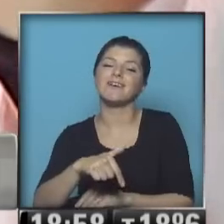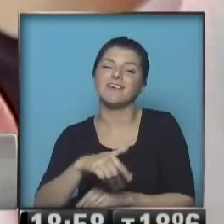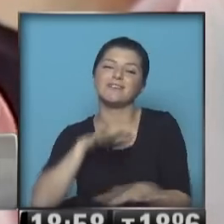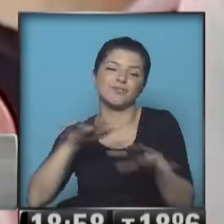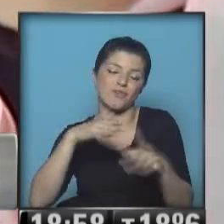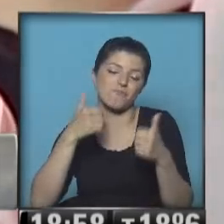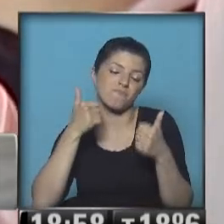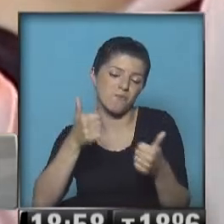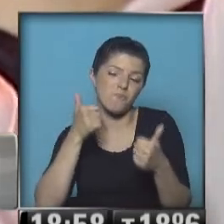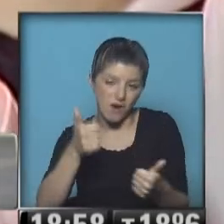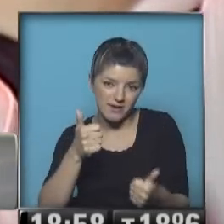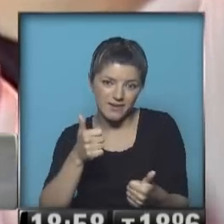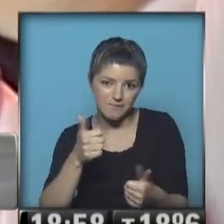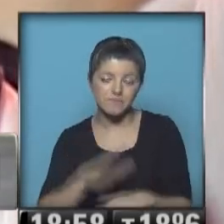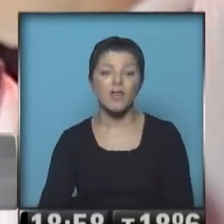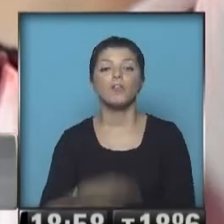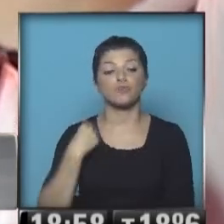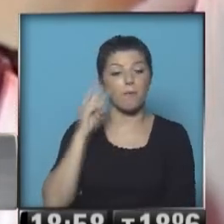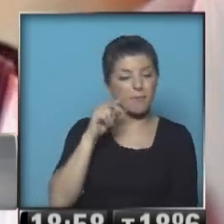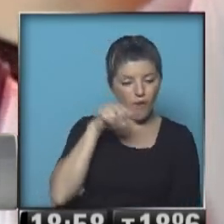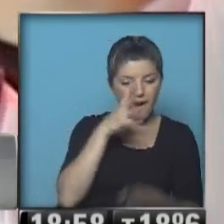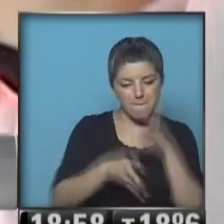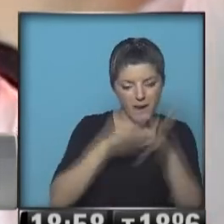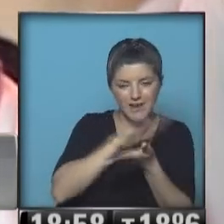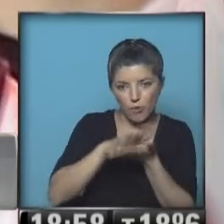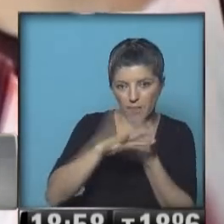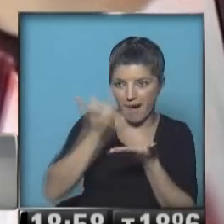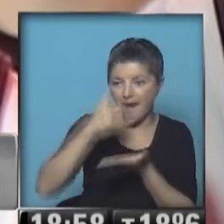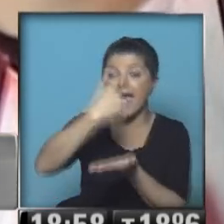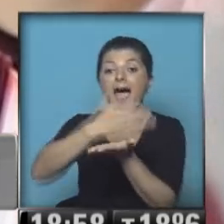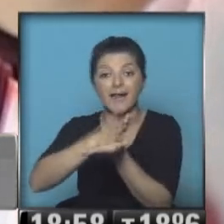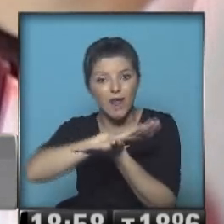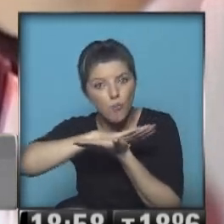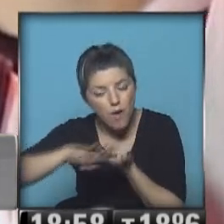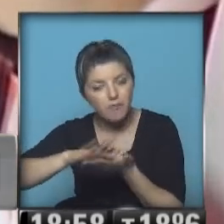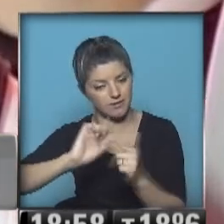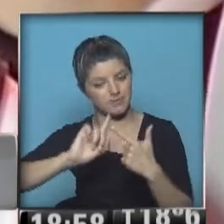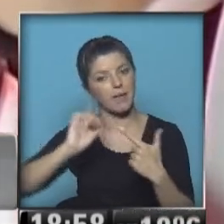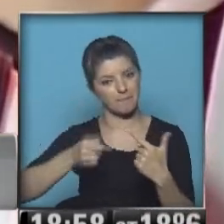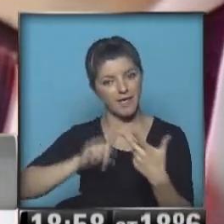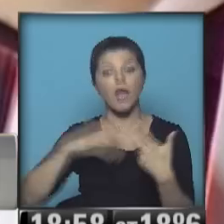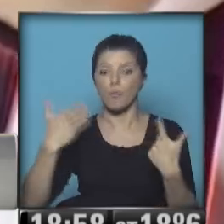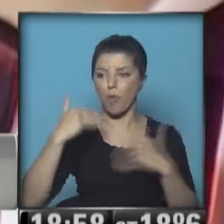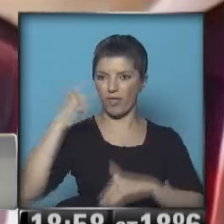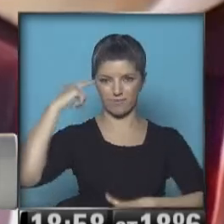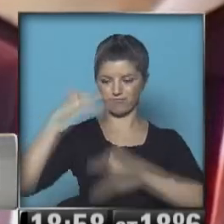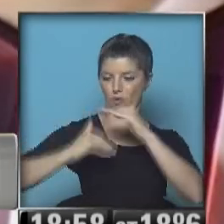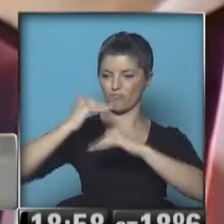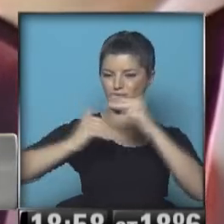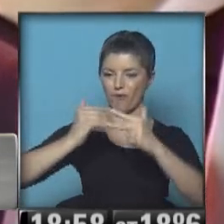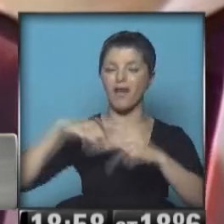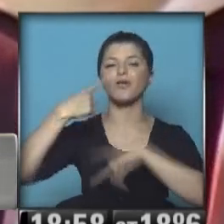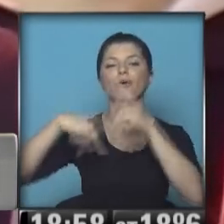ocasión. Estamos viendo máquinas nuevas, áreas nuevas de trabajo, posibilidad de crecer, de